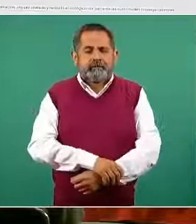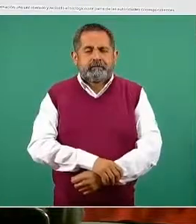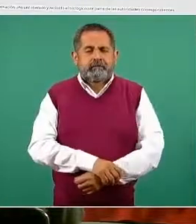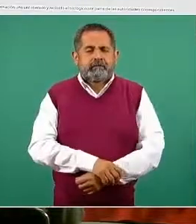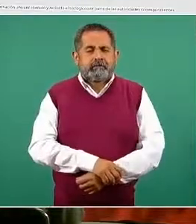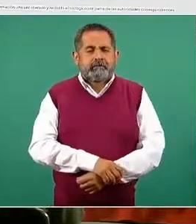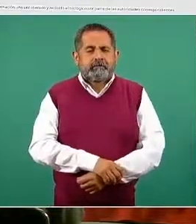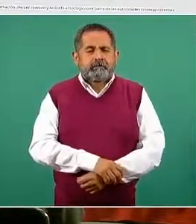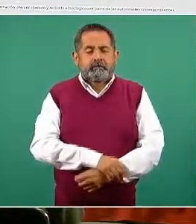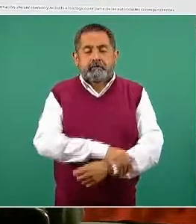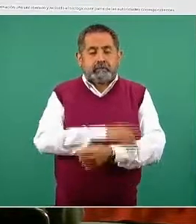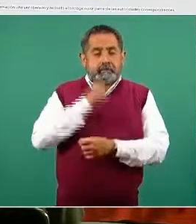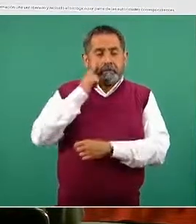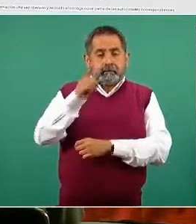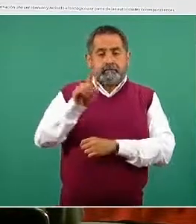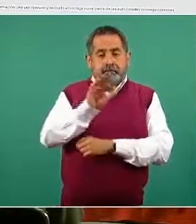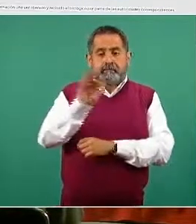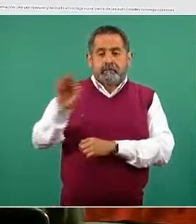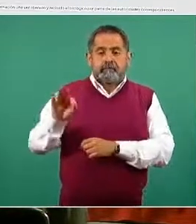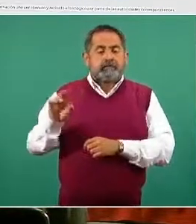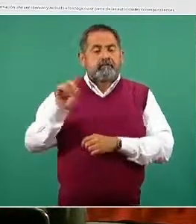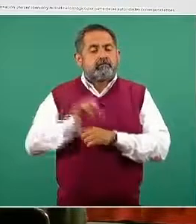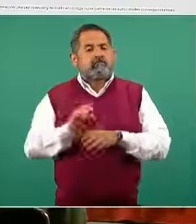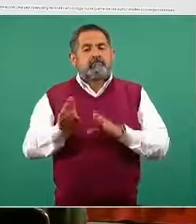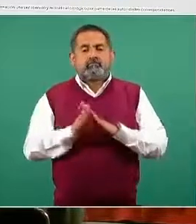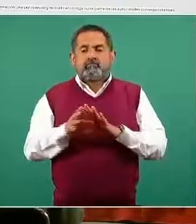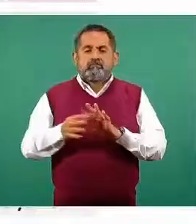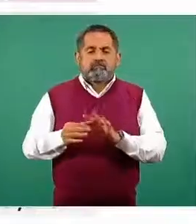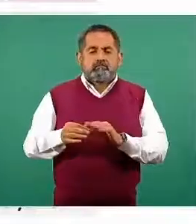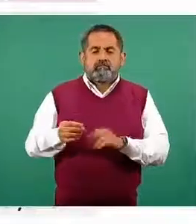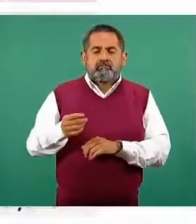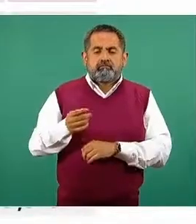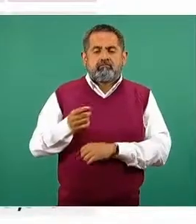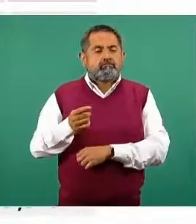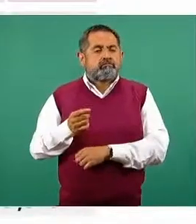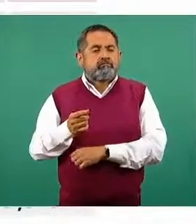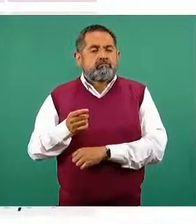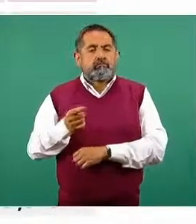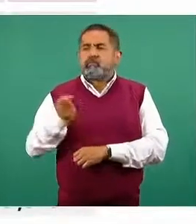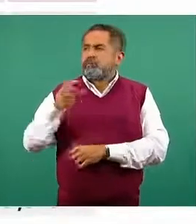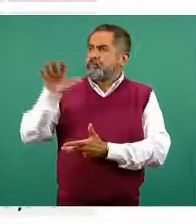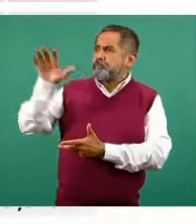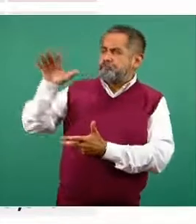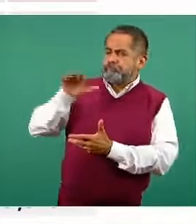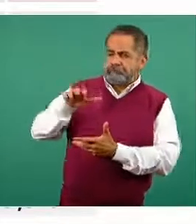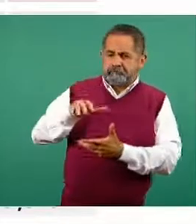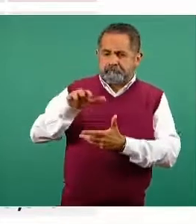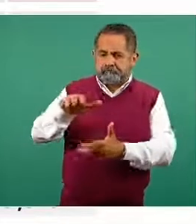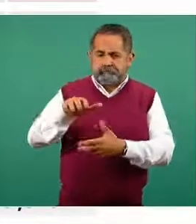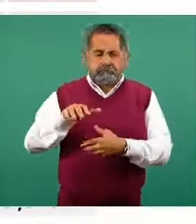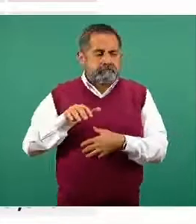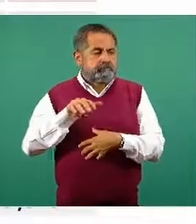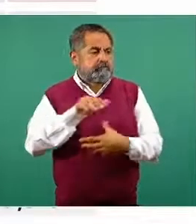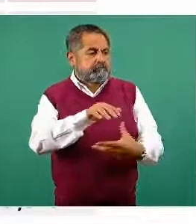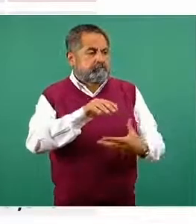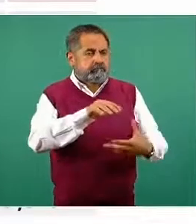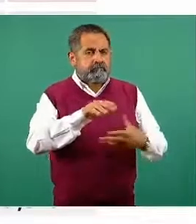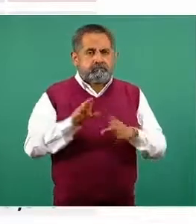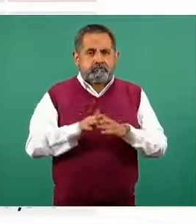Esto es el calendario de la semana de las entregas que estarán realizando